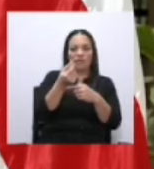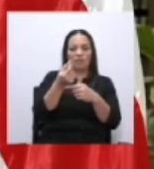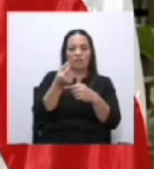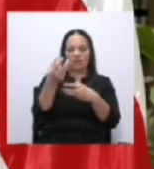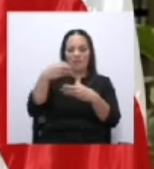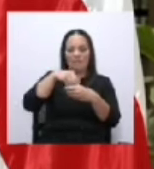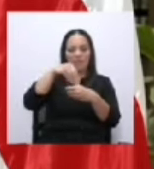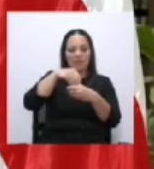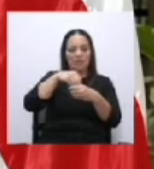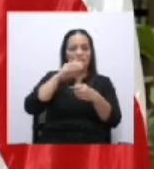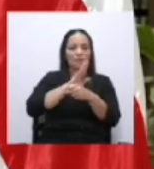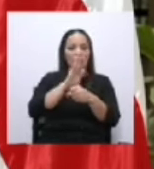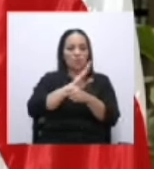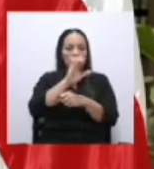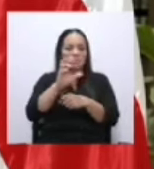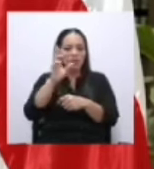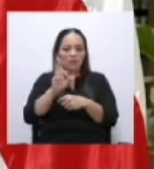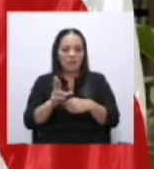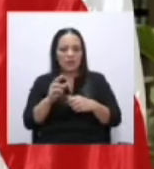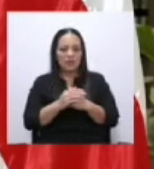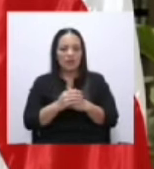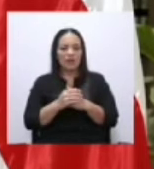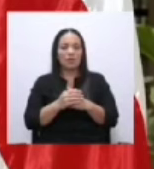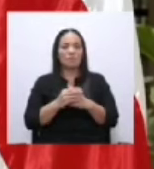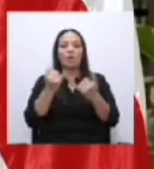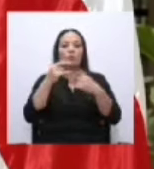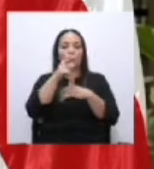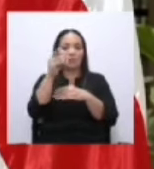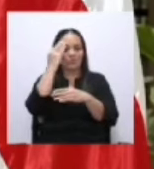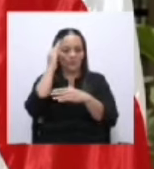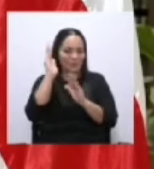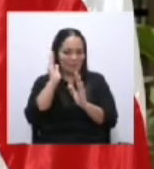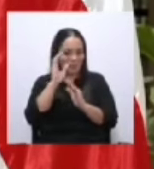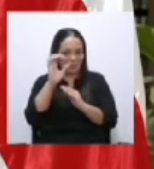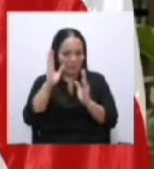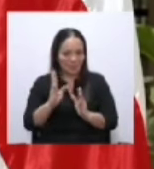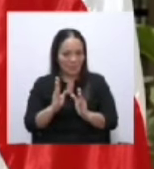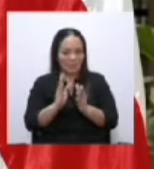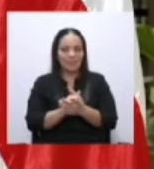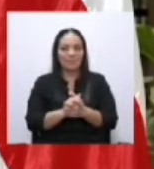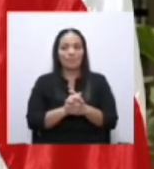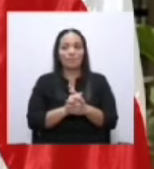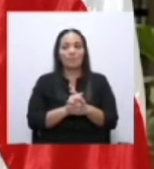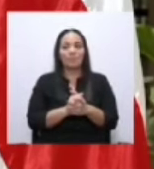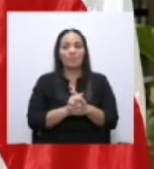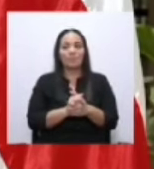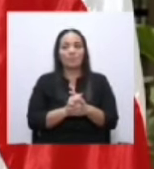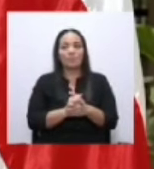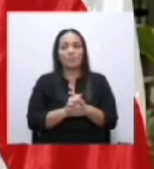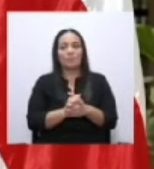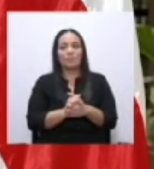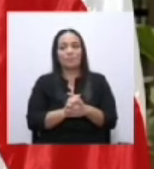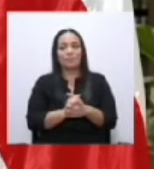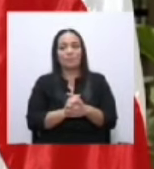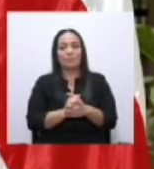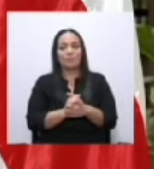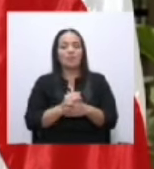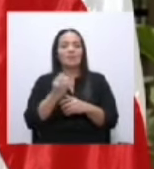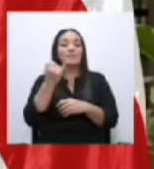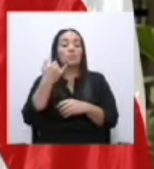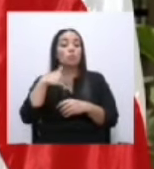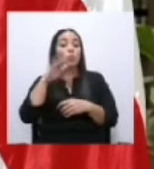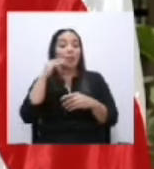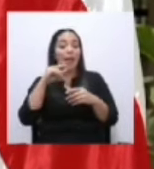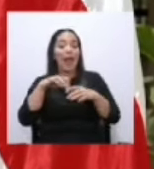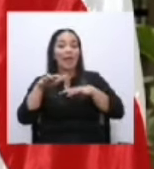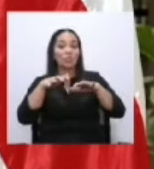el Banco de Costa Rica, aunque usted no lo sepa, costarricense. Si hubieran acciones que le den propiedad a usted de ese banco,